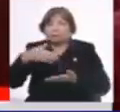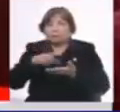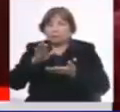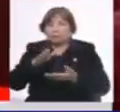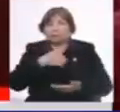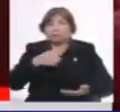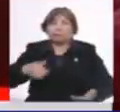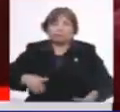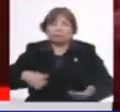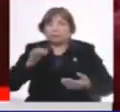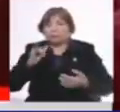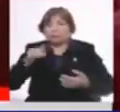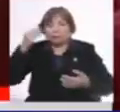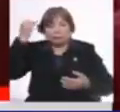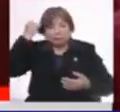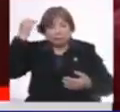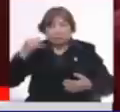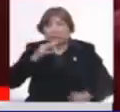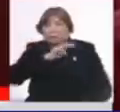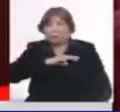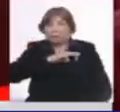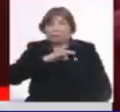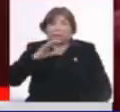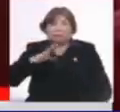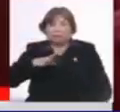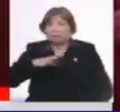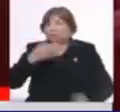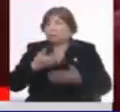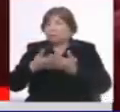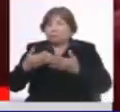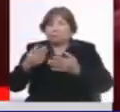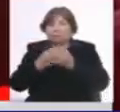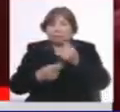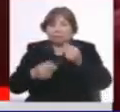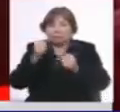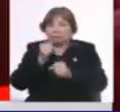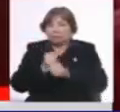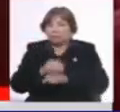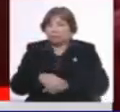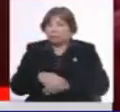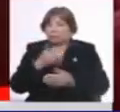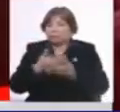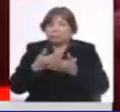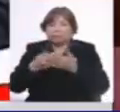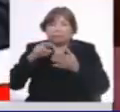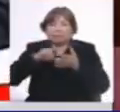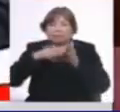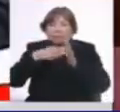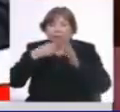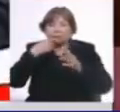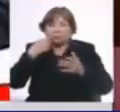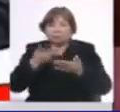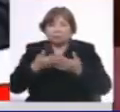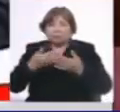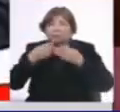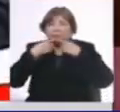presidencial por incapacidad moral y la cuestión de confianza. Y en ese sentido se